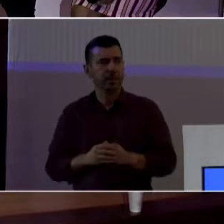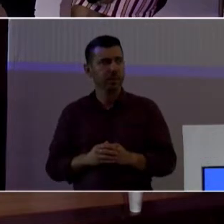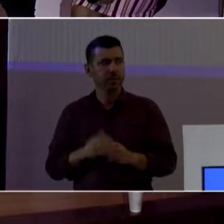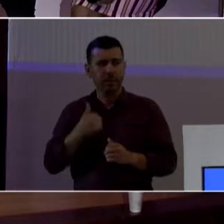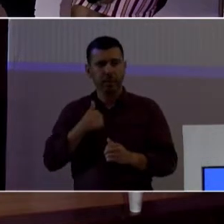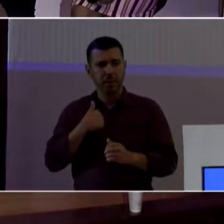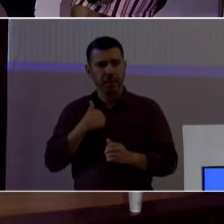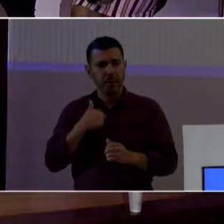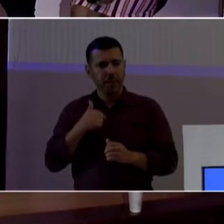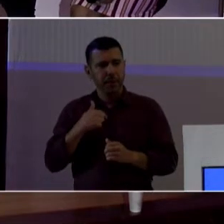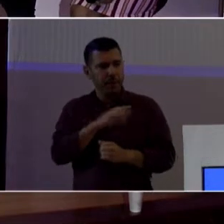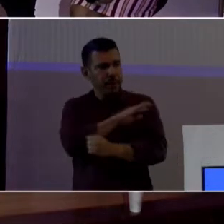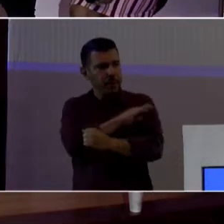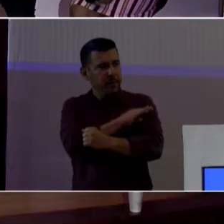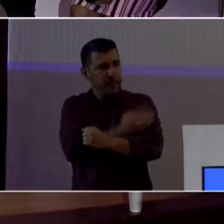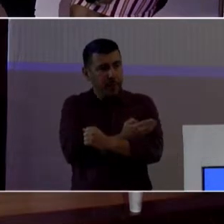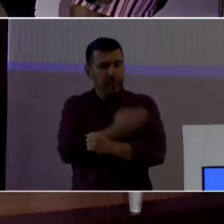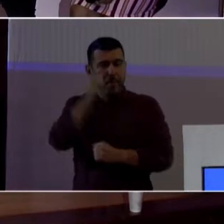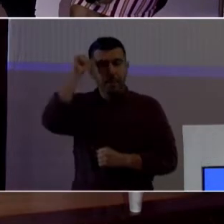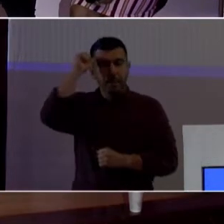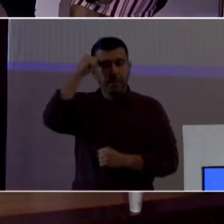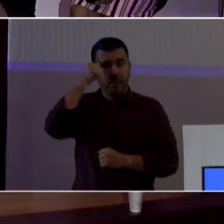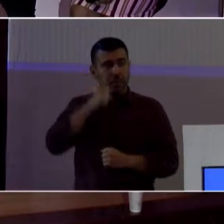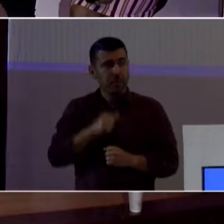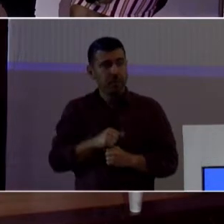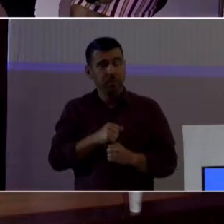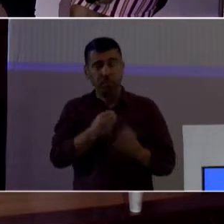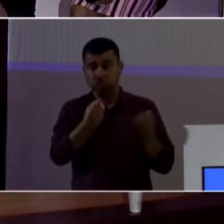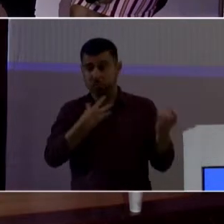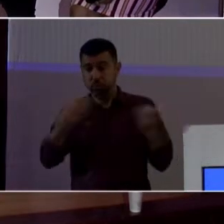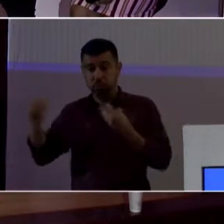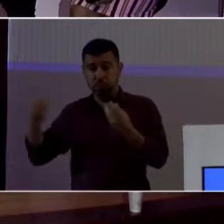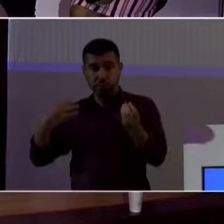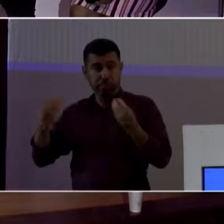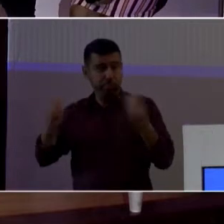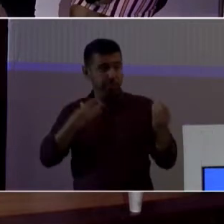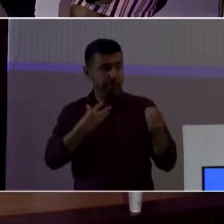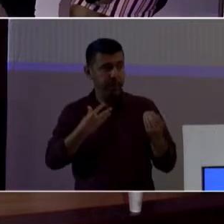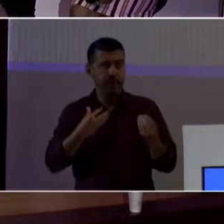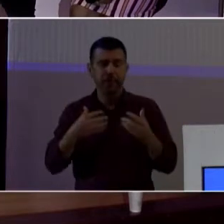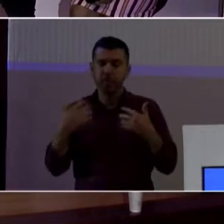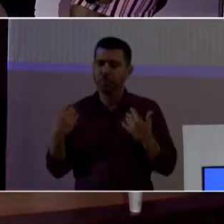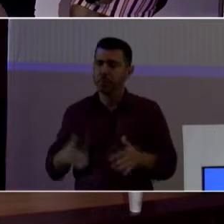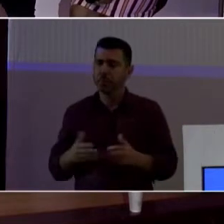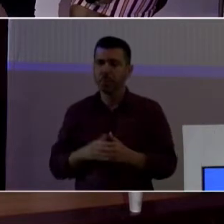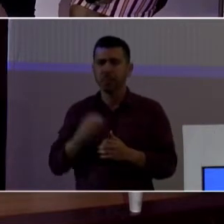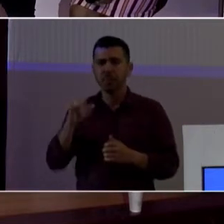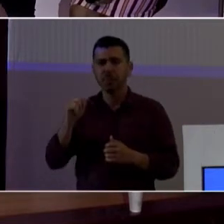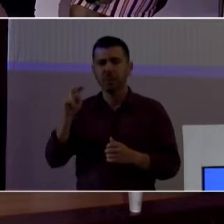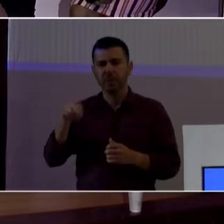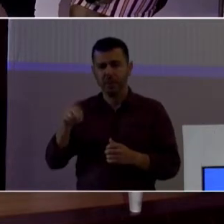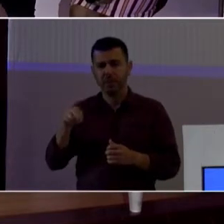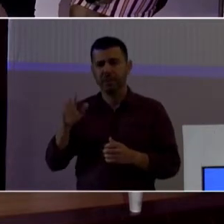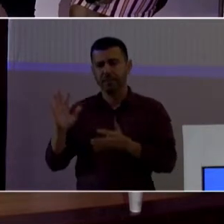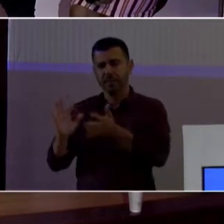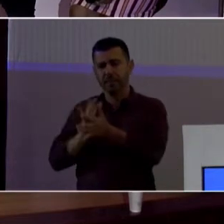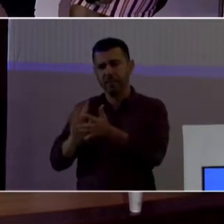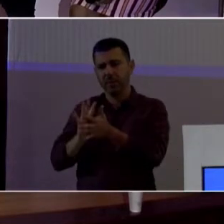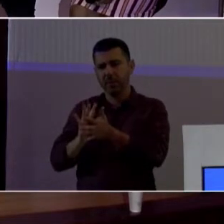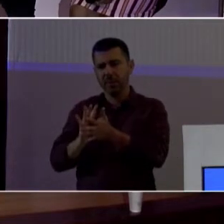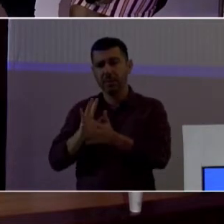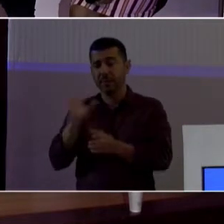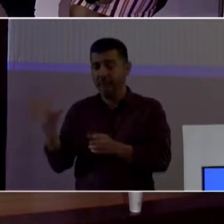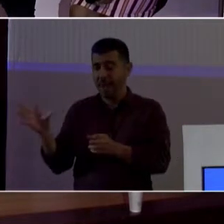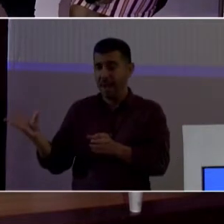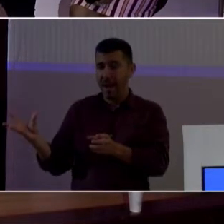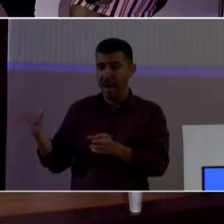pero desde la visión que nos muestra Janen Caldono, que la reincorporación no es solo de FARC, la